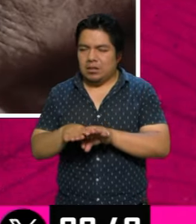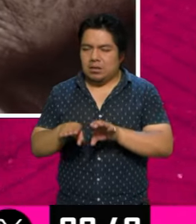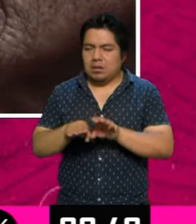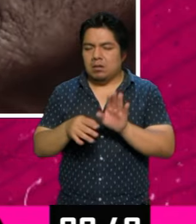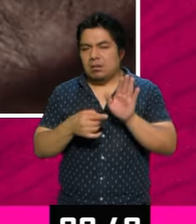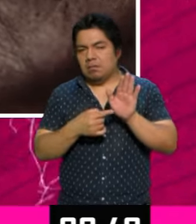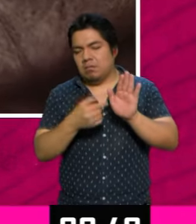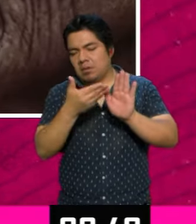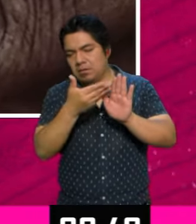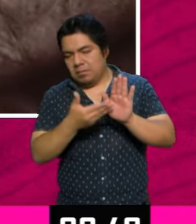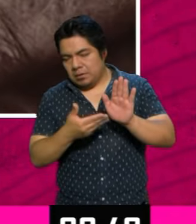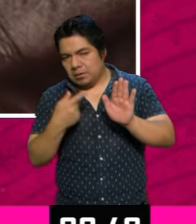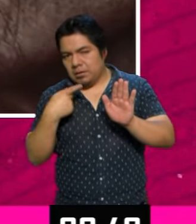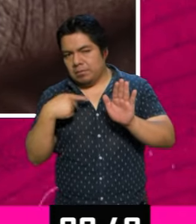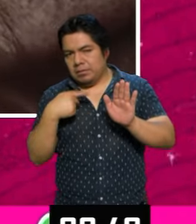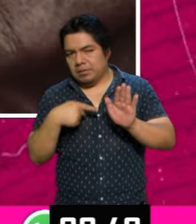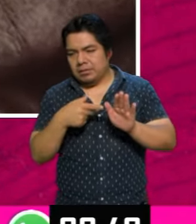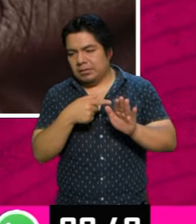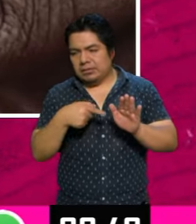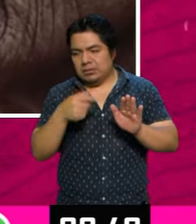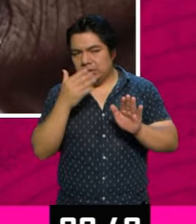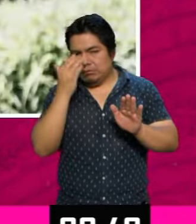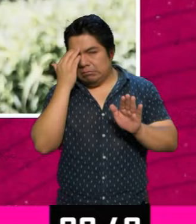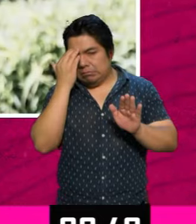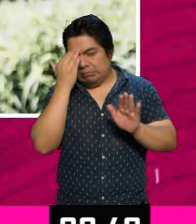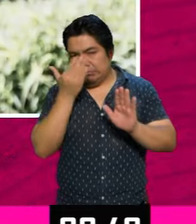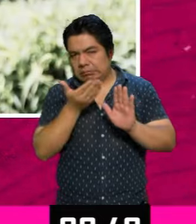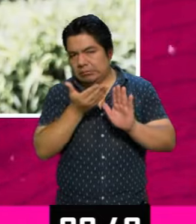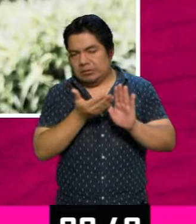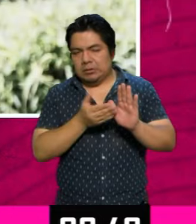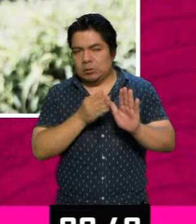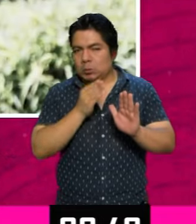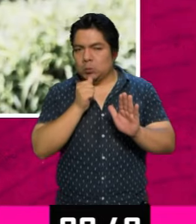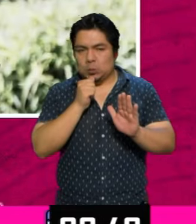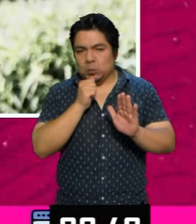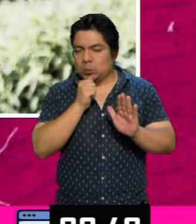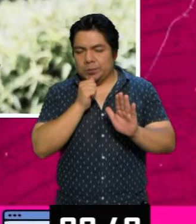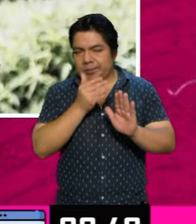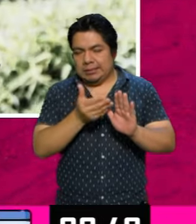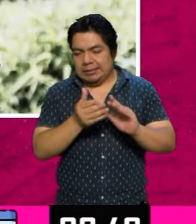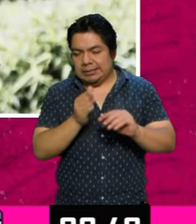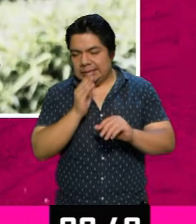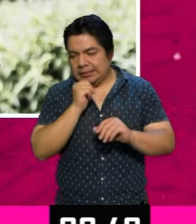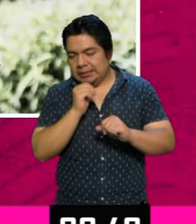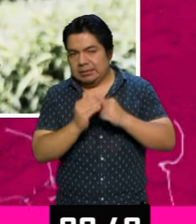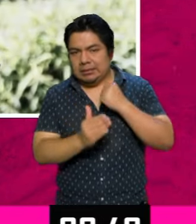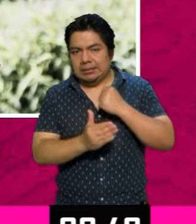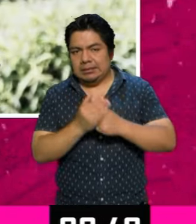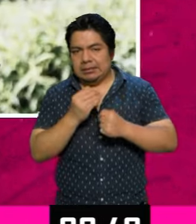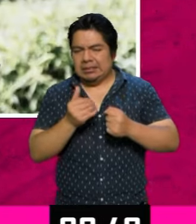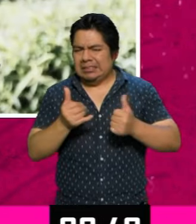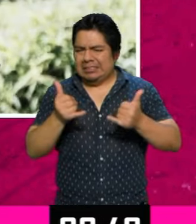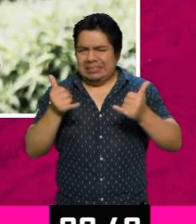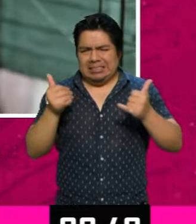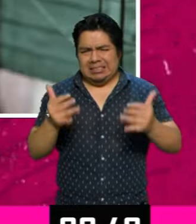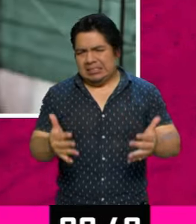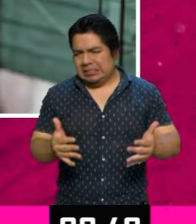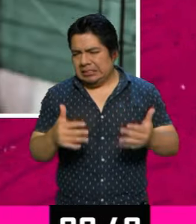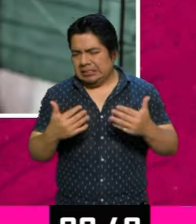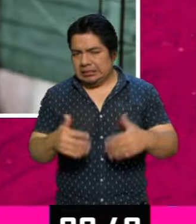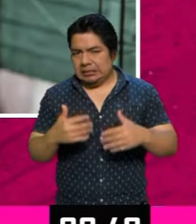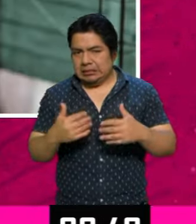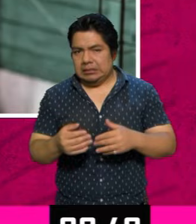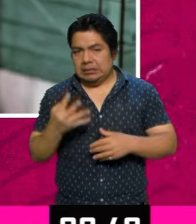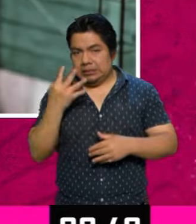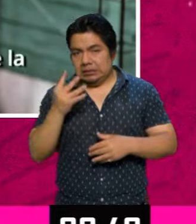a personas que la gente los conoce y que no era posible ponerlas de otra manera porque fue brutal. A cuatro de